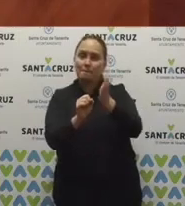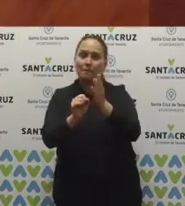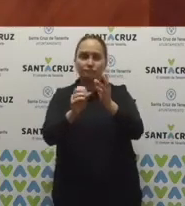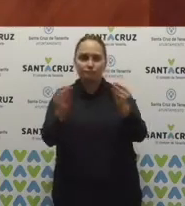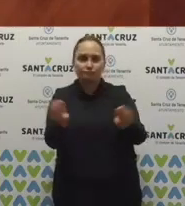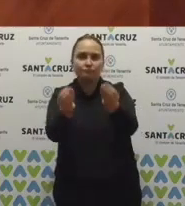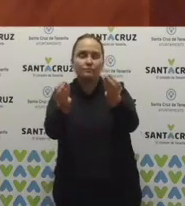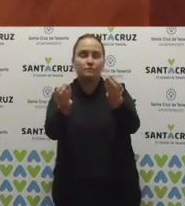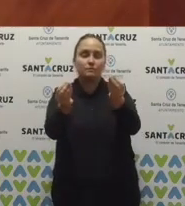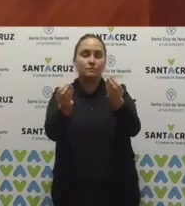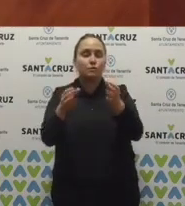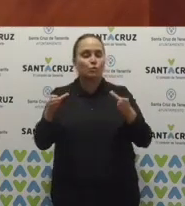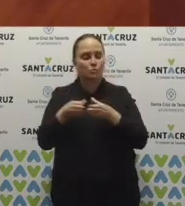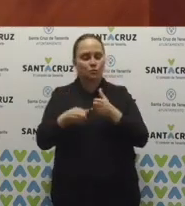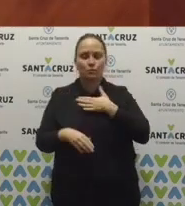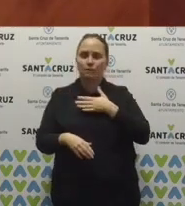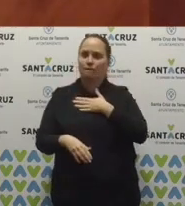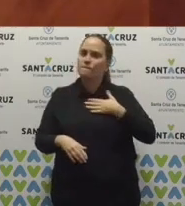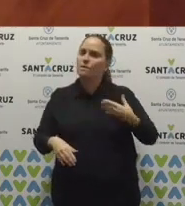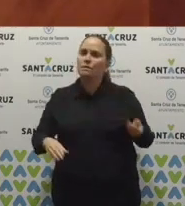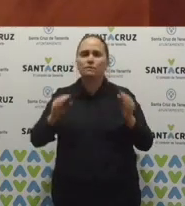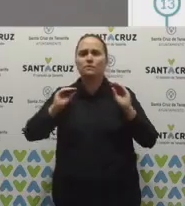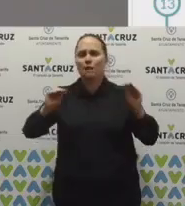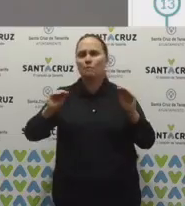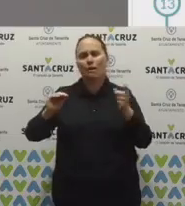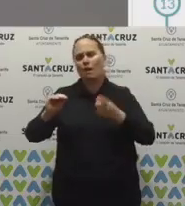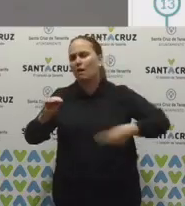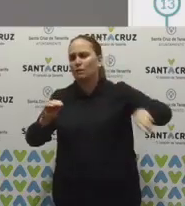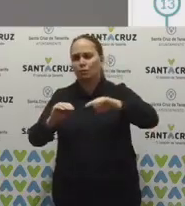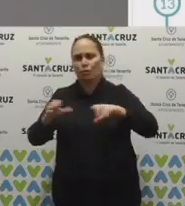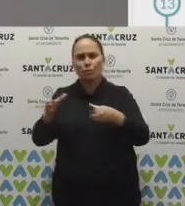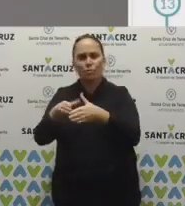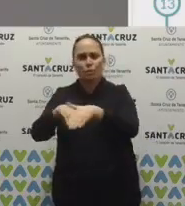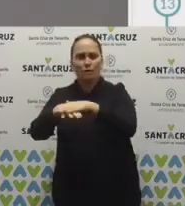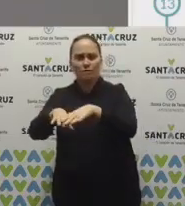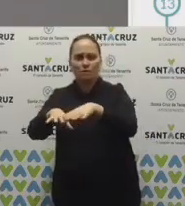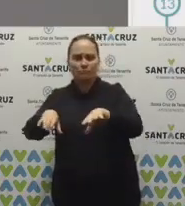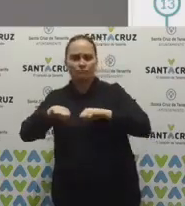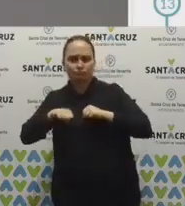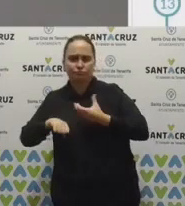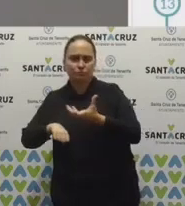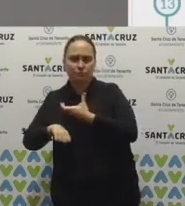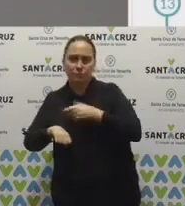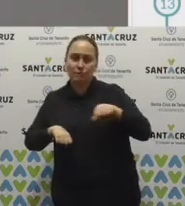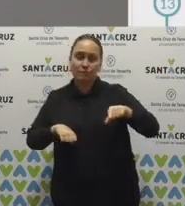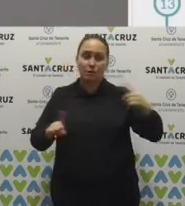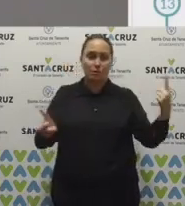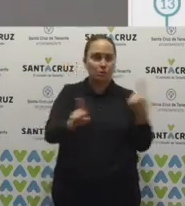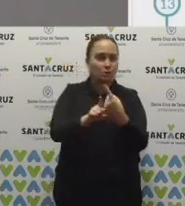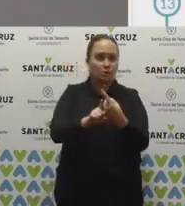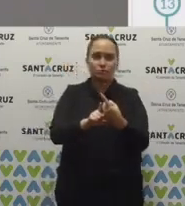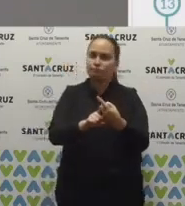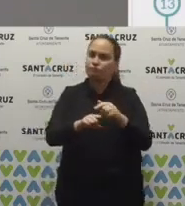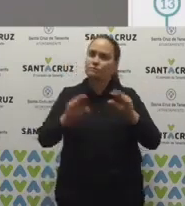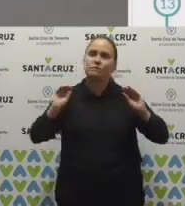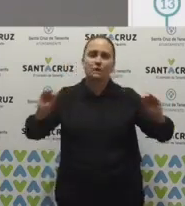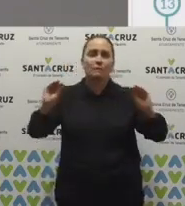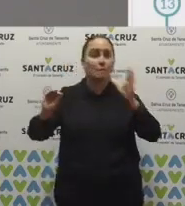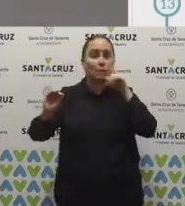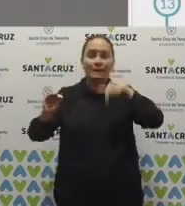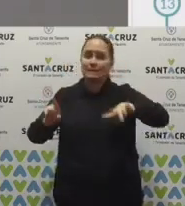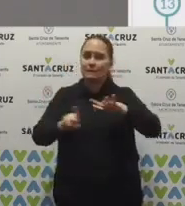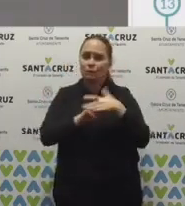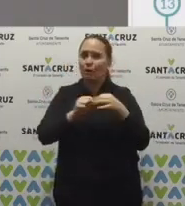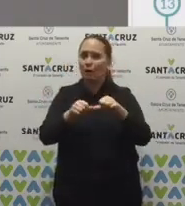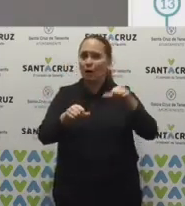nuestro grupo quiere hacer un llamamiento a todos gobierno y oposición porque esta situación no había pasado nunca porque más